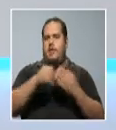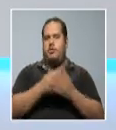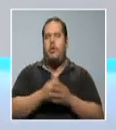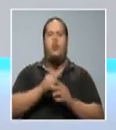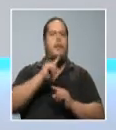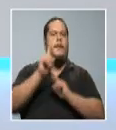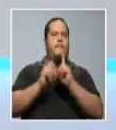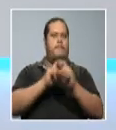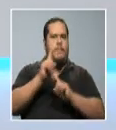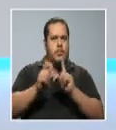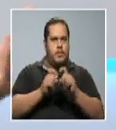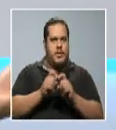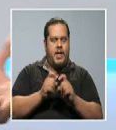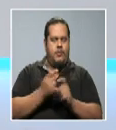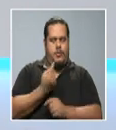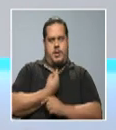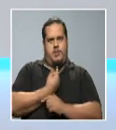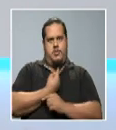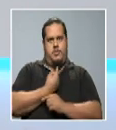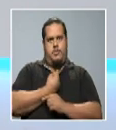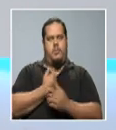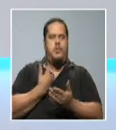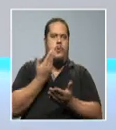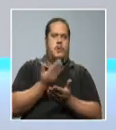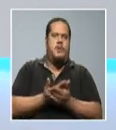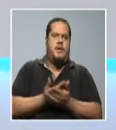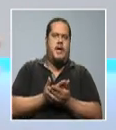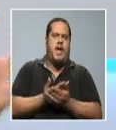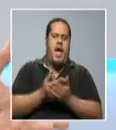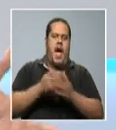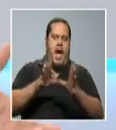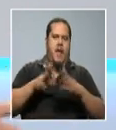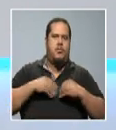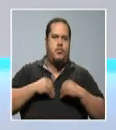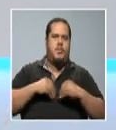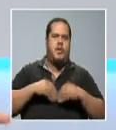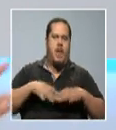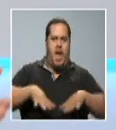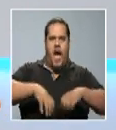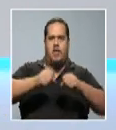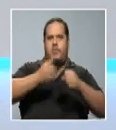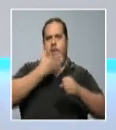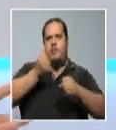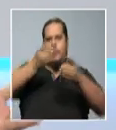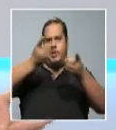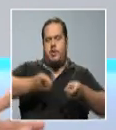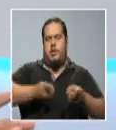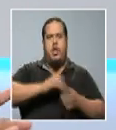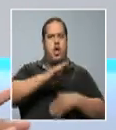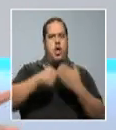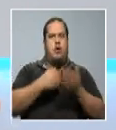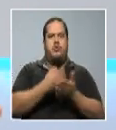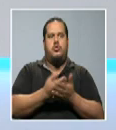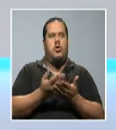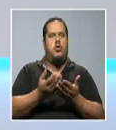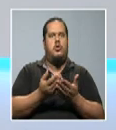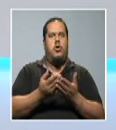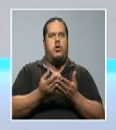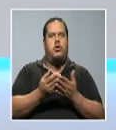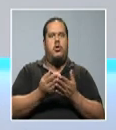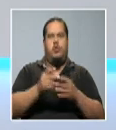Preguntando es como uno pues, llega a tomar las mejores decisiones. Todos los ejecutivos en nuestro caso en MUCAP